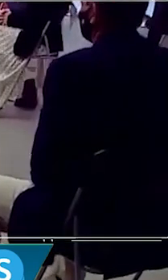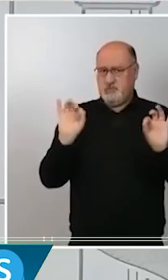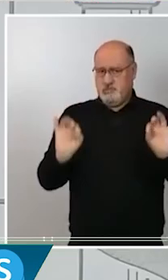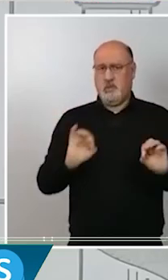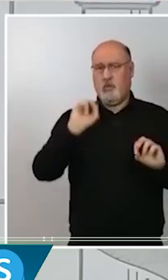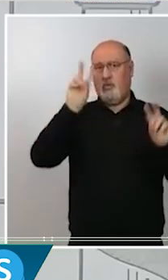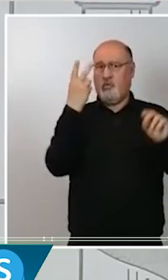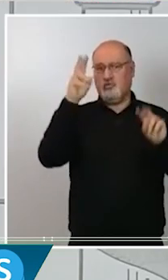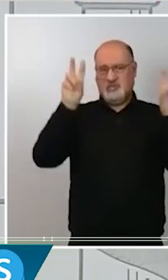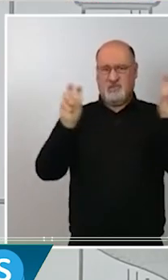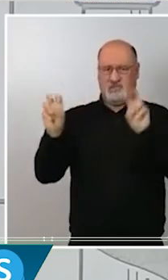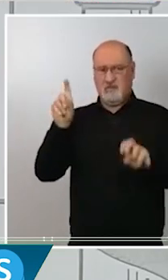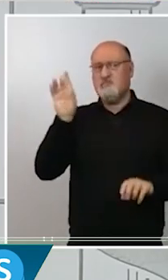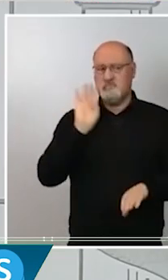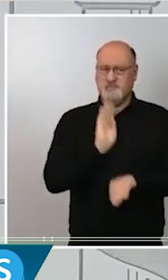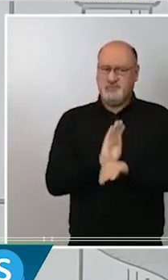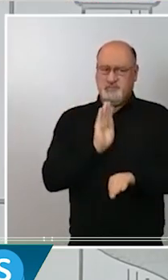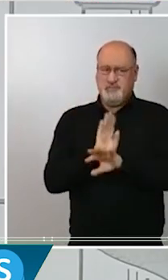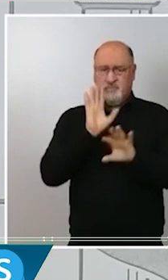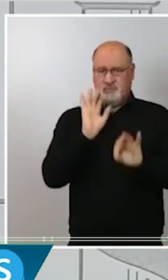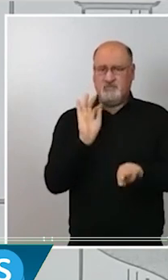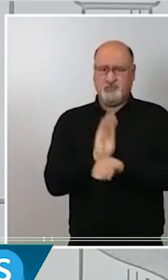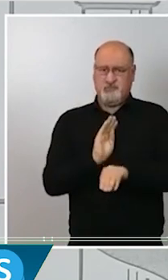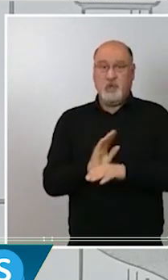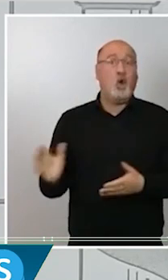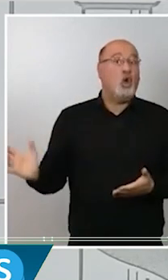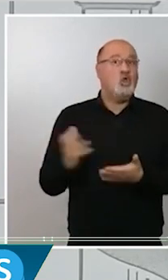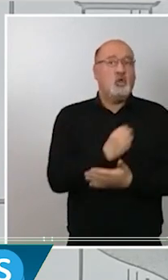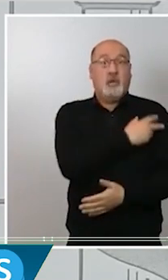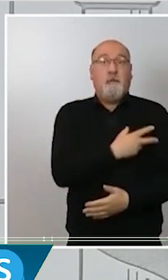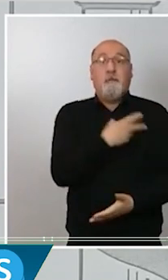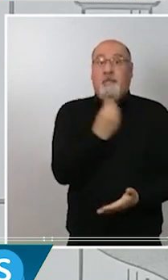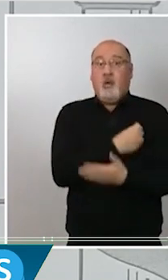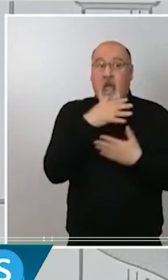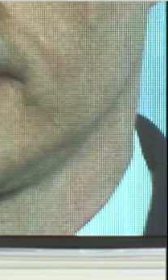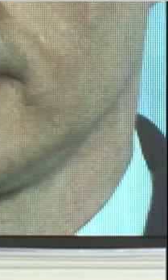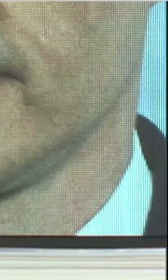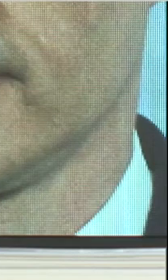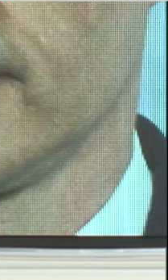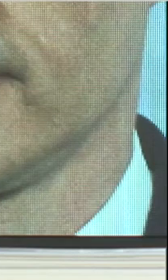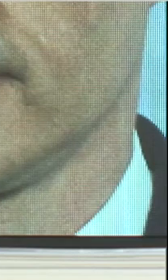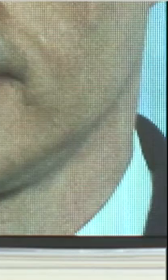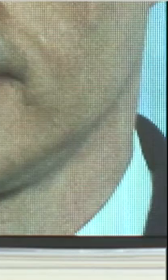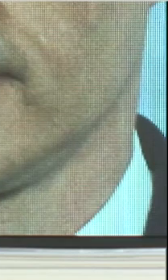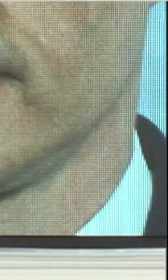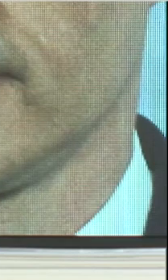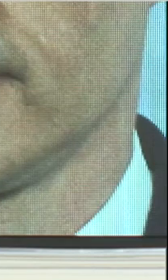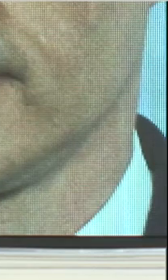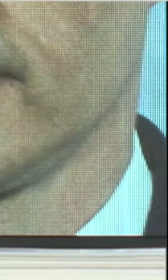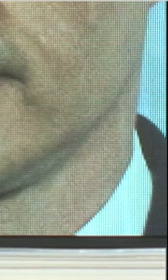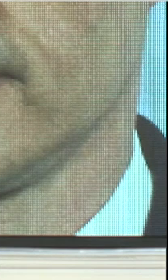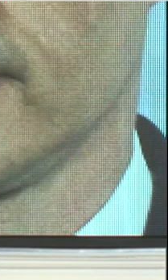luego a la hora de la verdad hay que ver cuáles son los resultados ciertos, ¿no? ¿Pero podemos interpretar que Pedro Sánchez ha